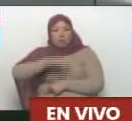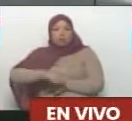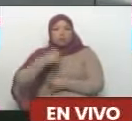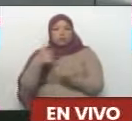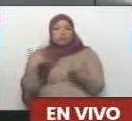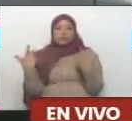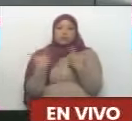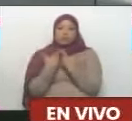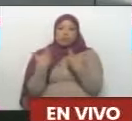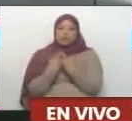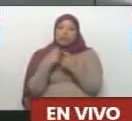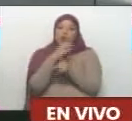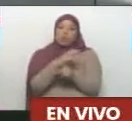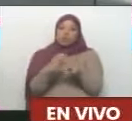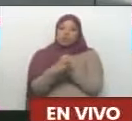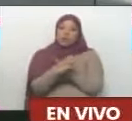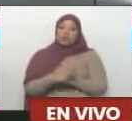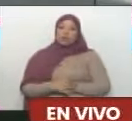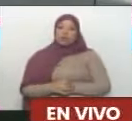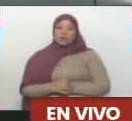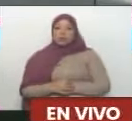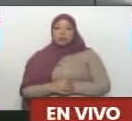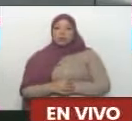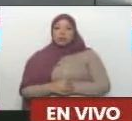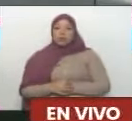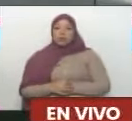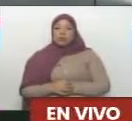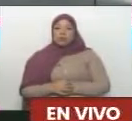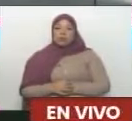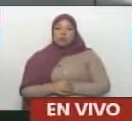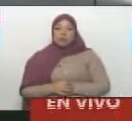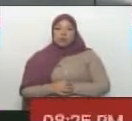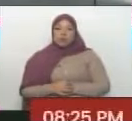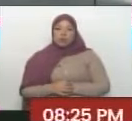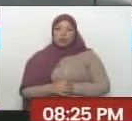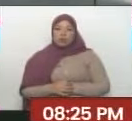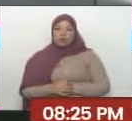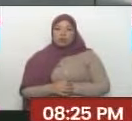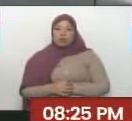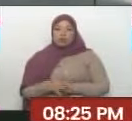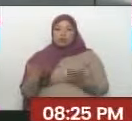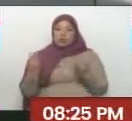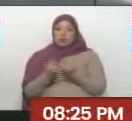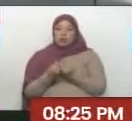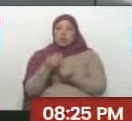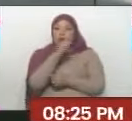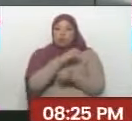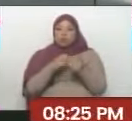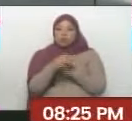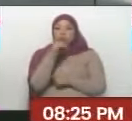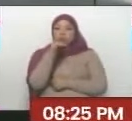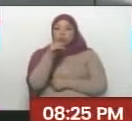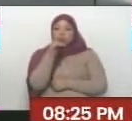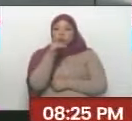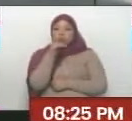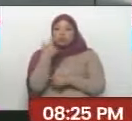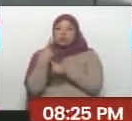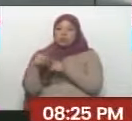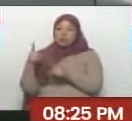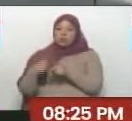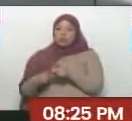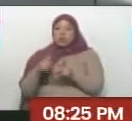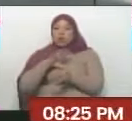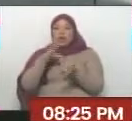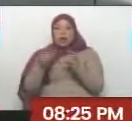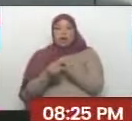esta crisis que es cultural, compañeros, compañeras, cultores y cultoras, a diferencia del